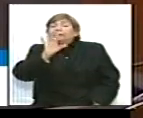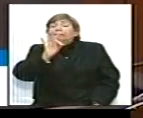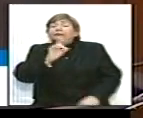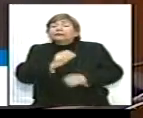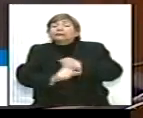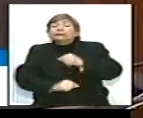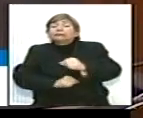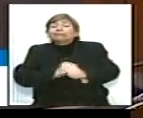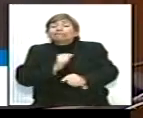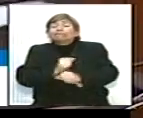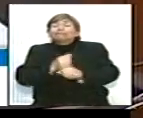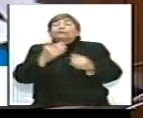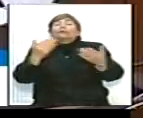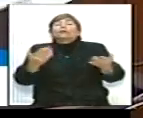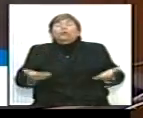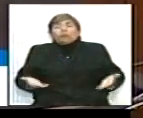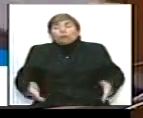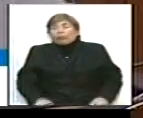años.